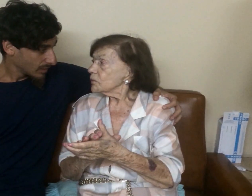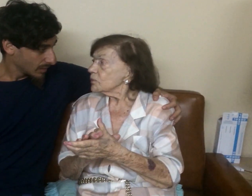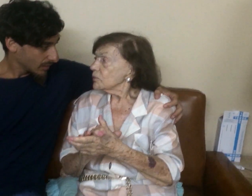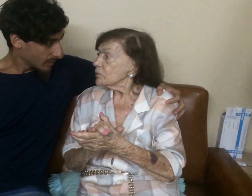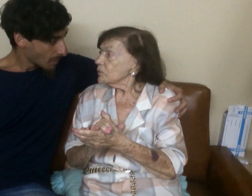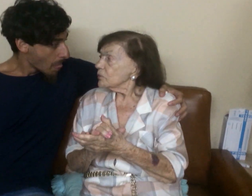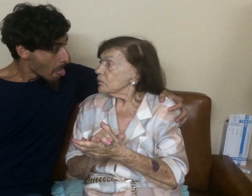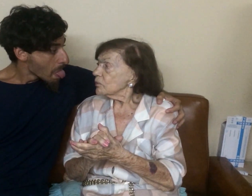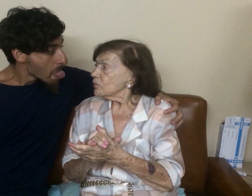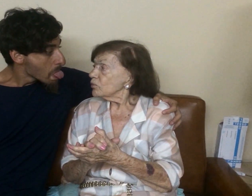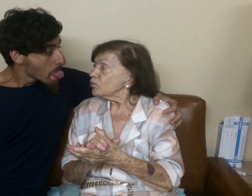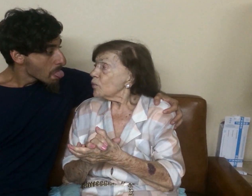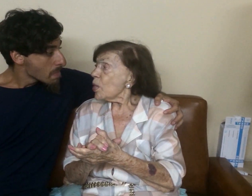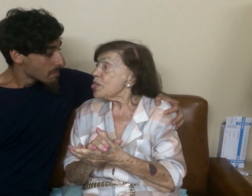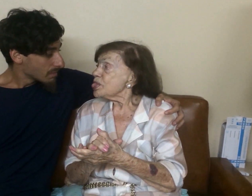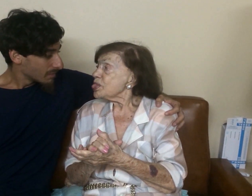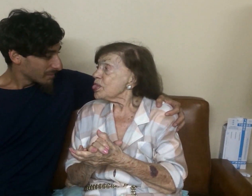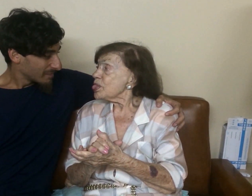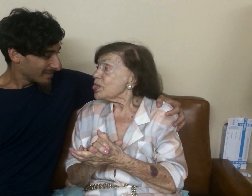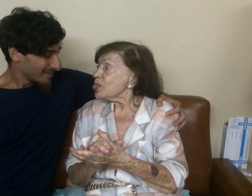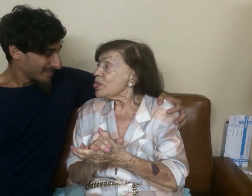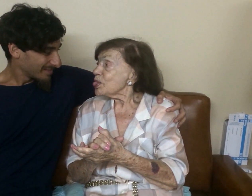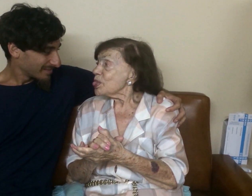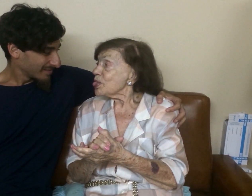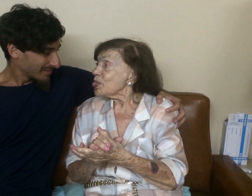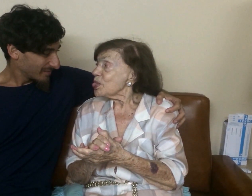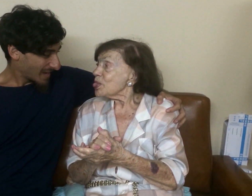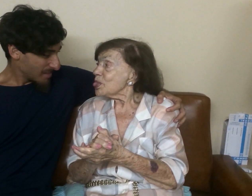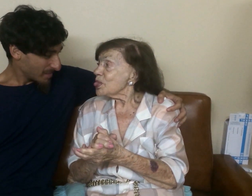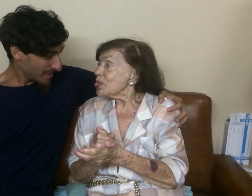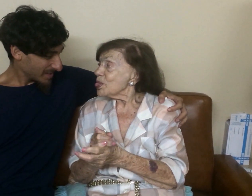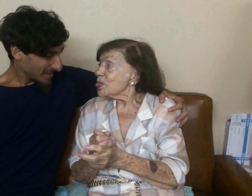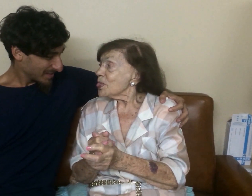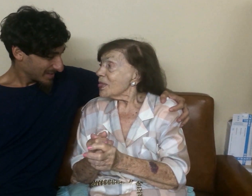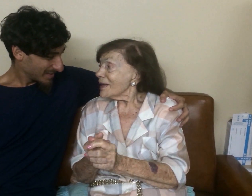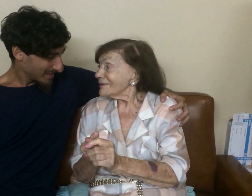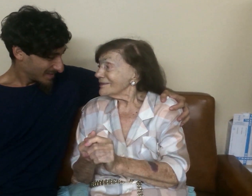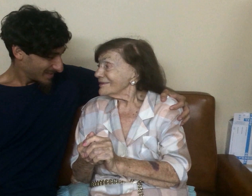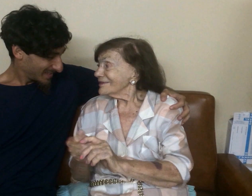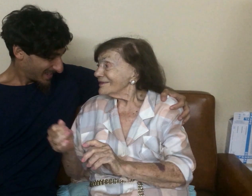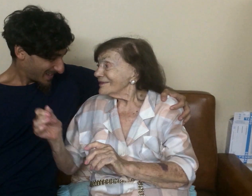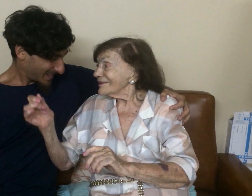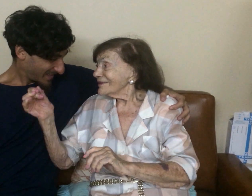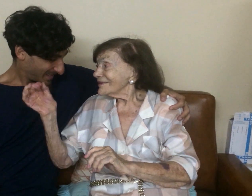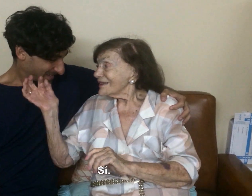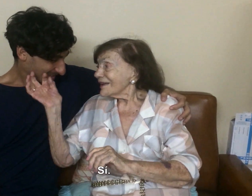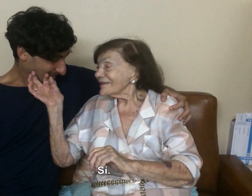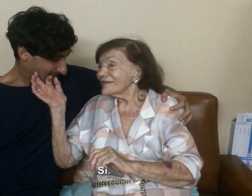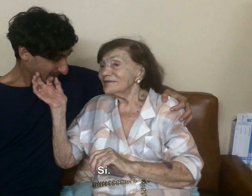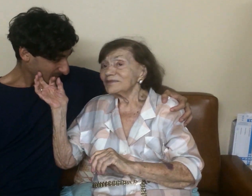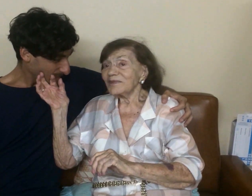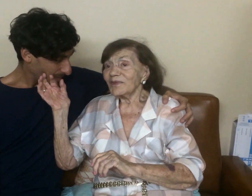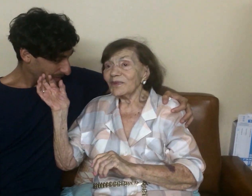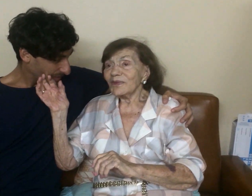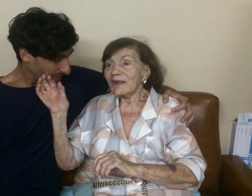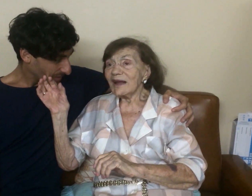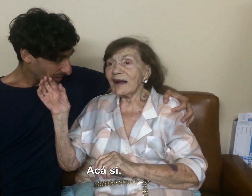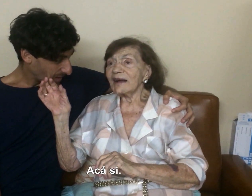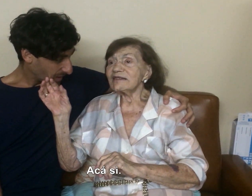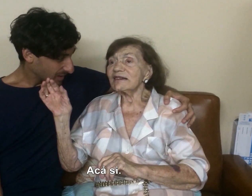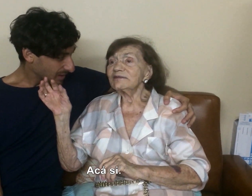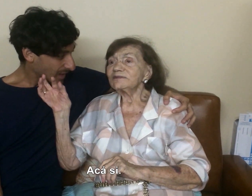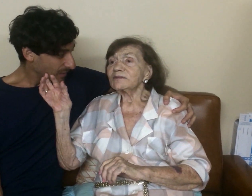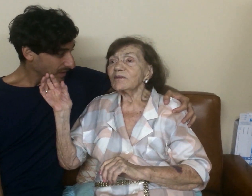visión. Y ahí terminé de entender por qué estaba triste. ¿Ahí me ves? ¿Eh? Sí. ¿Acá sí me